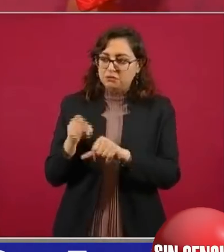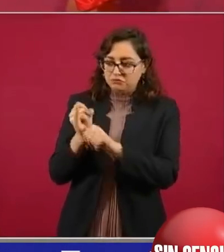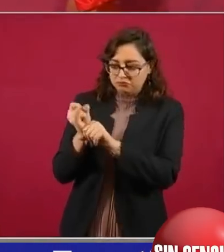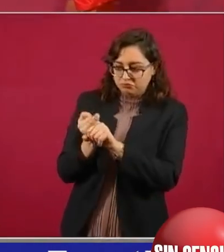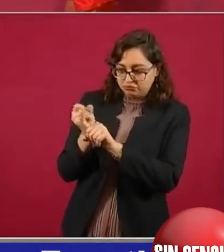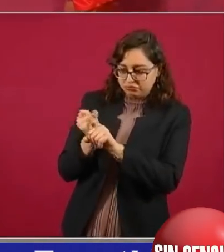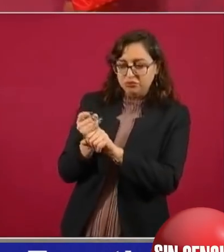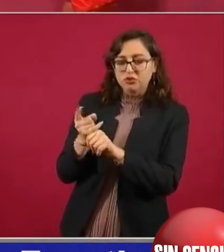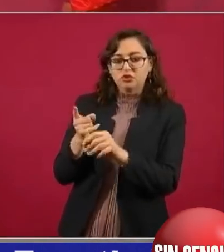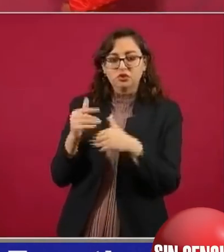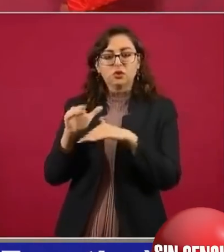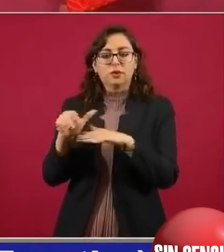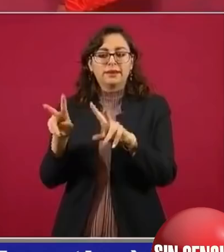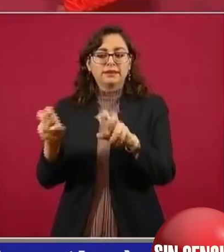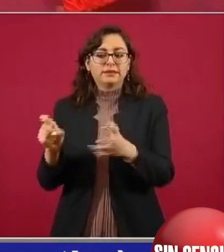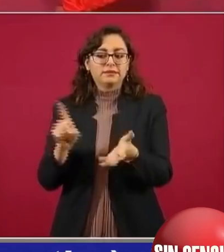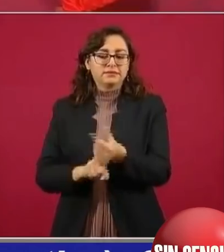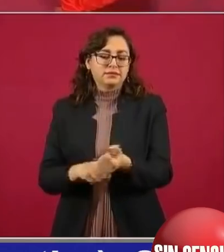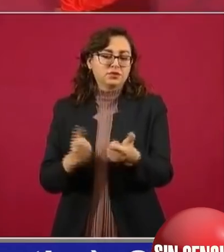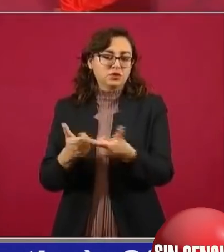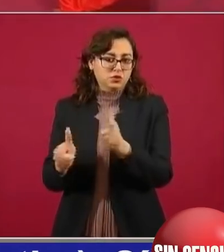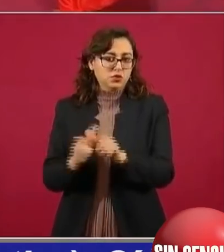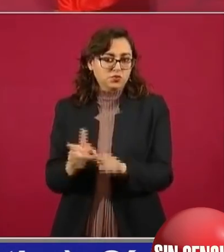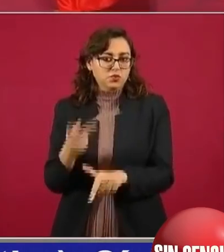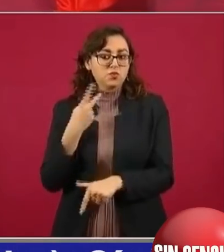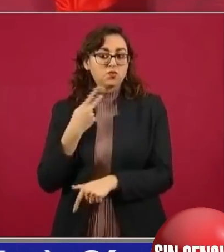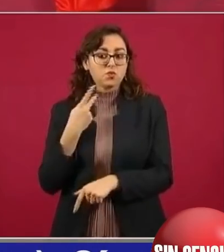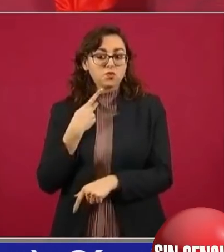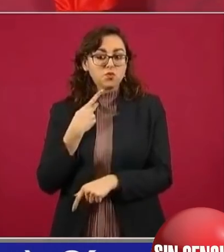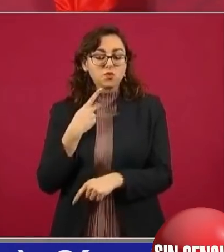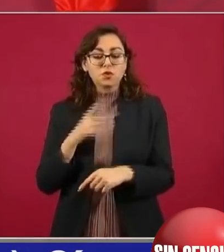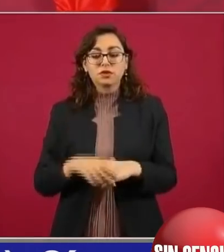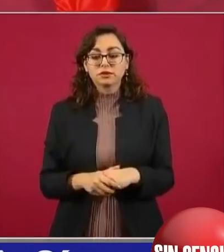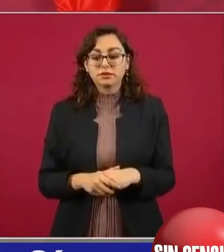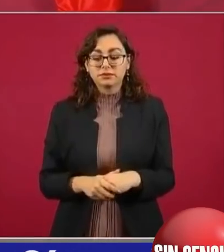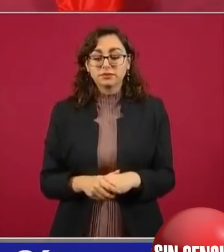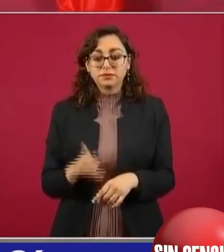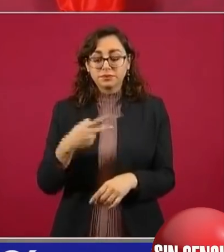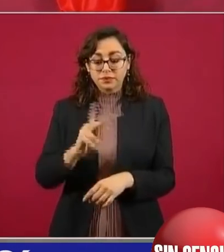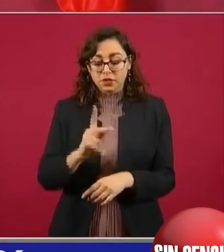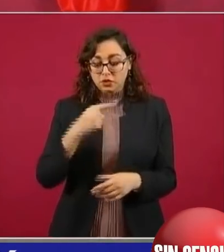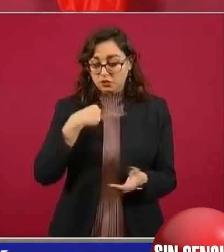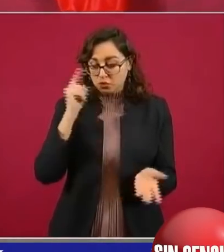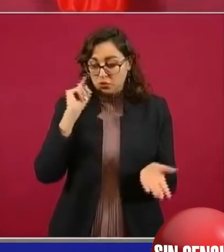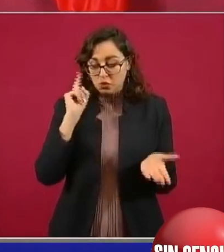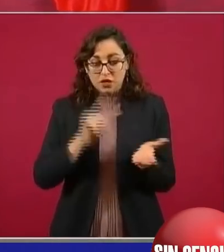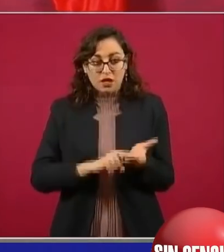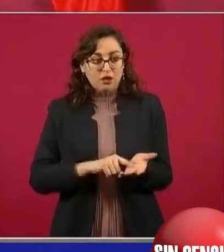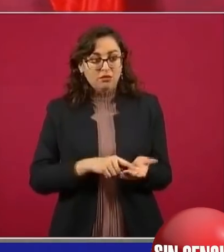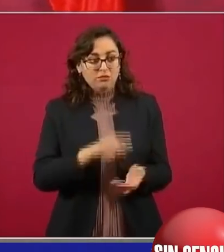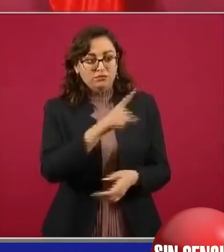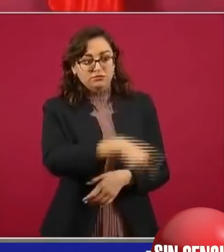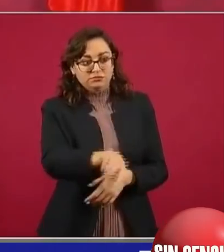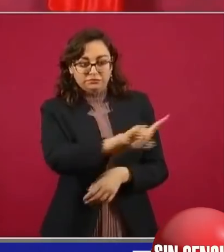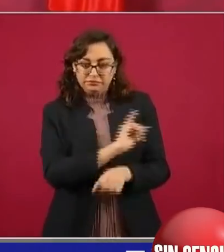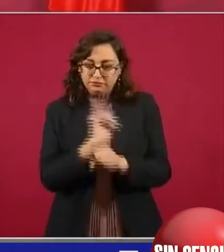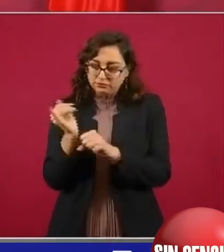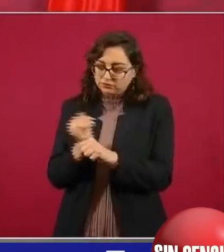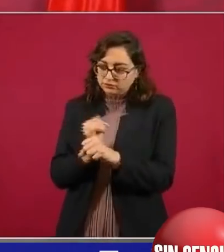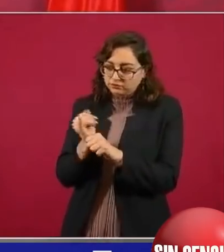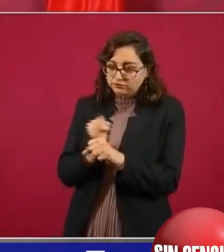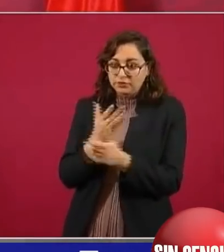la facultad. Pero esto yo creo que no lo imaginaba así,